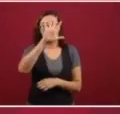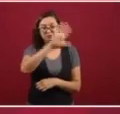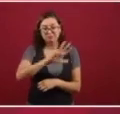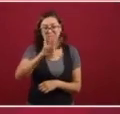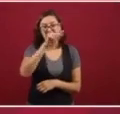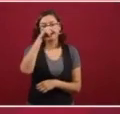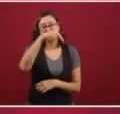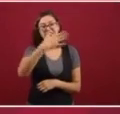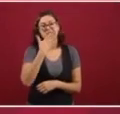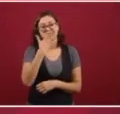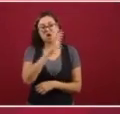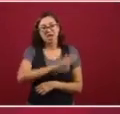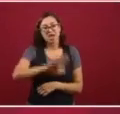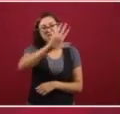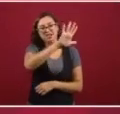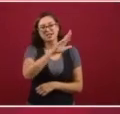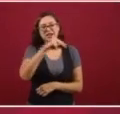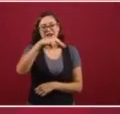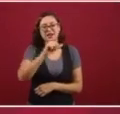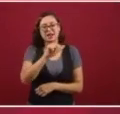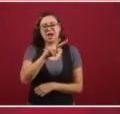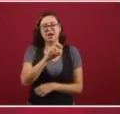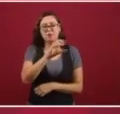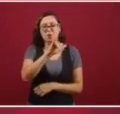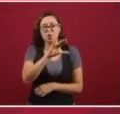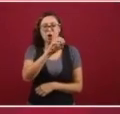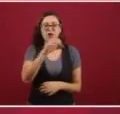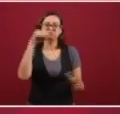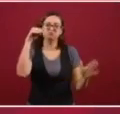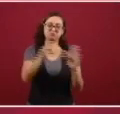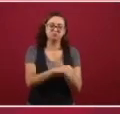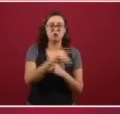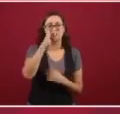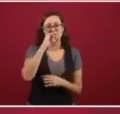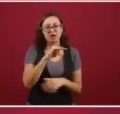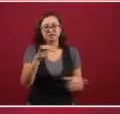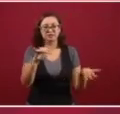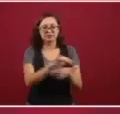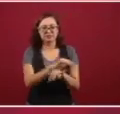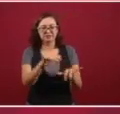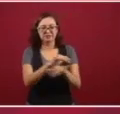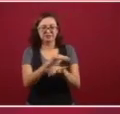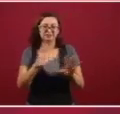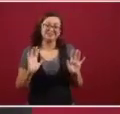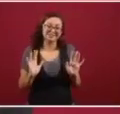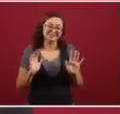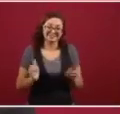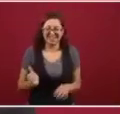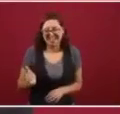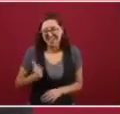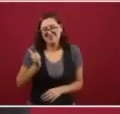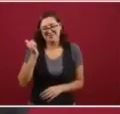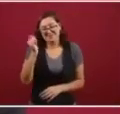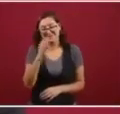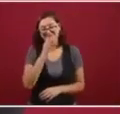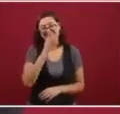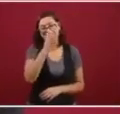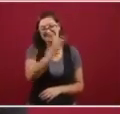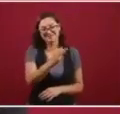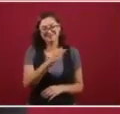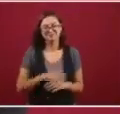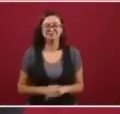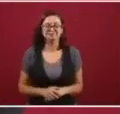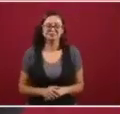Navojoa no estaba en buen estado. Bueno, nada más aprovecho para decirle,